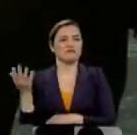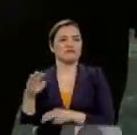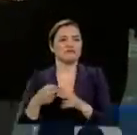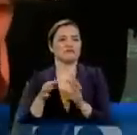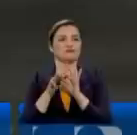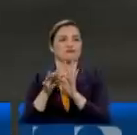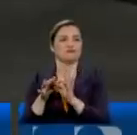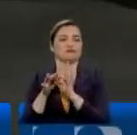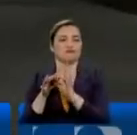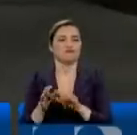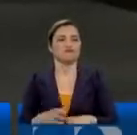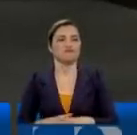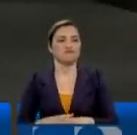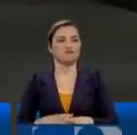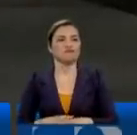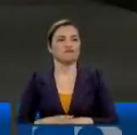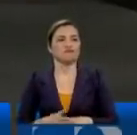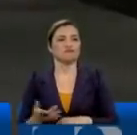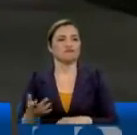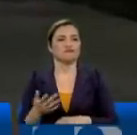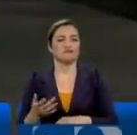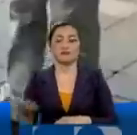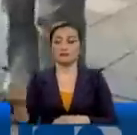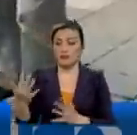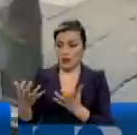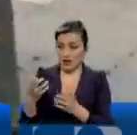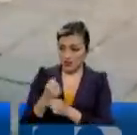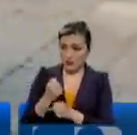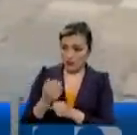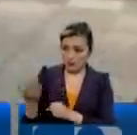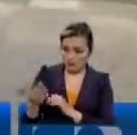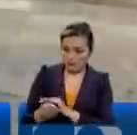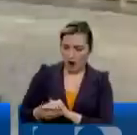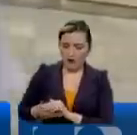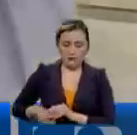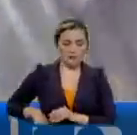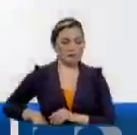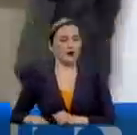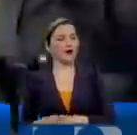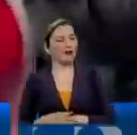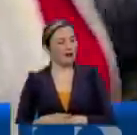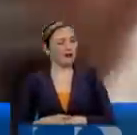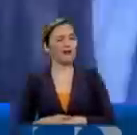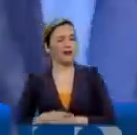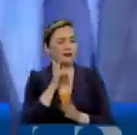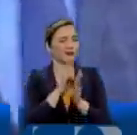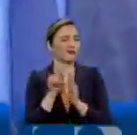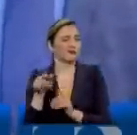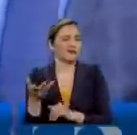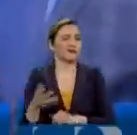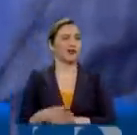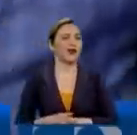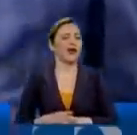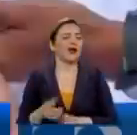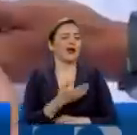ex colaboradoras. Denuncias por supuestos cobros indebidos. Su caso se encuentra en instrucción fiscal y la legisladora, quien es presidenta de la Comisión